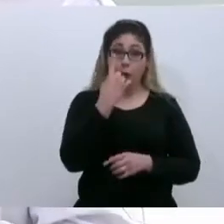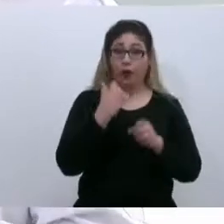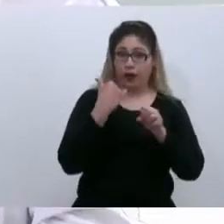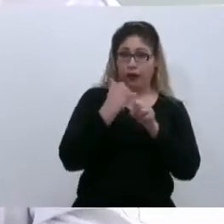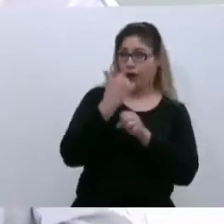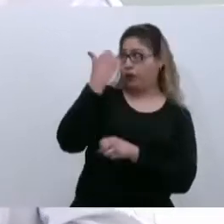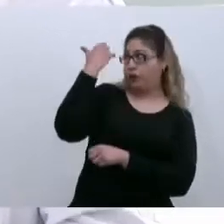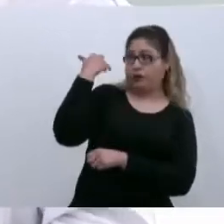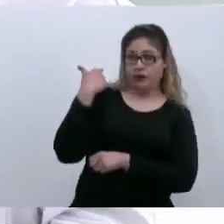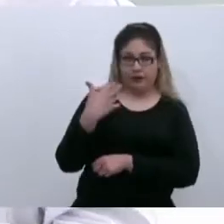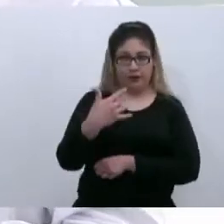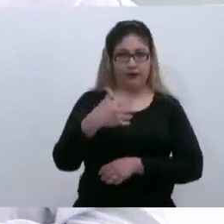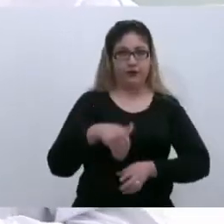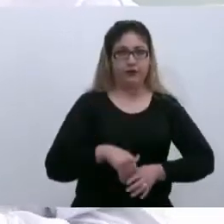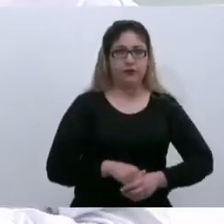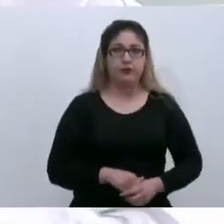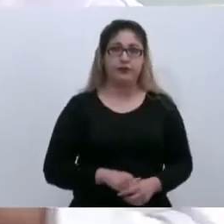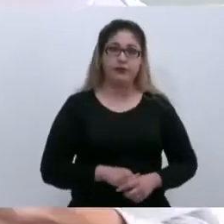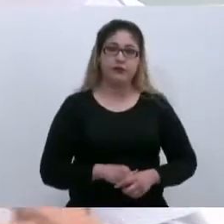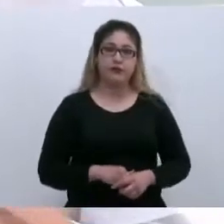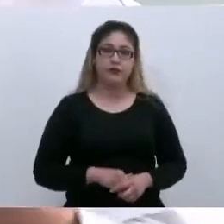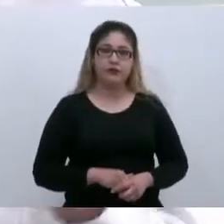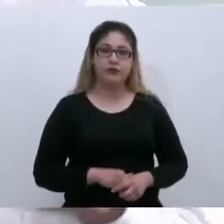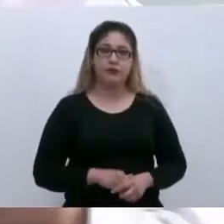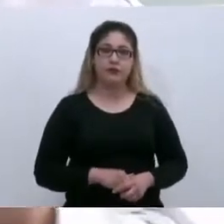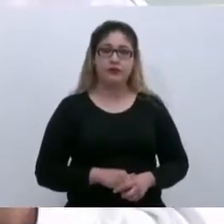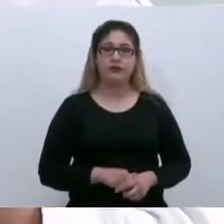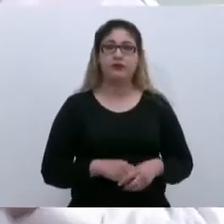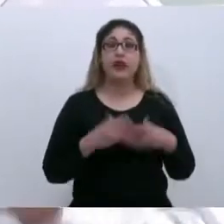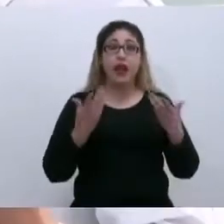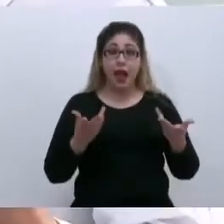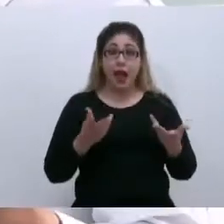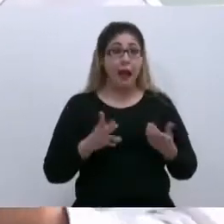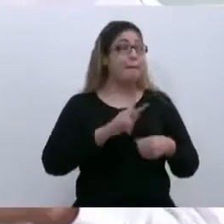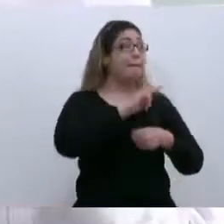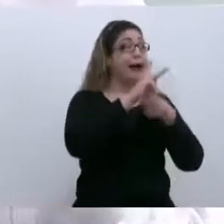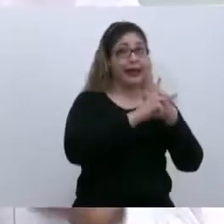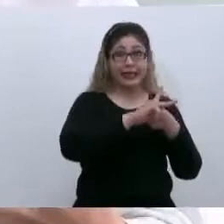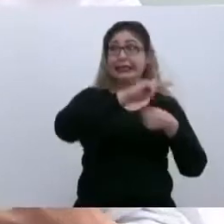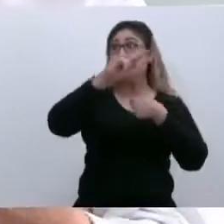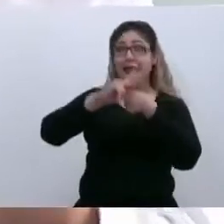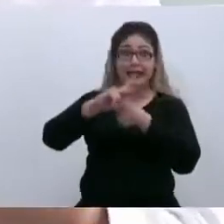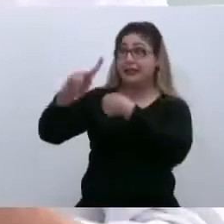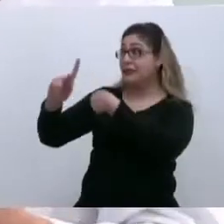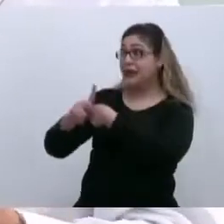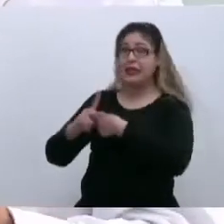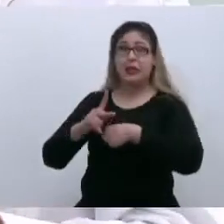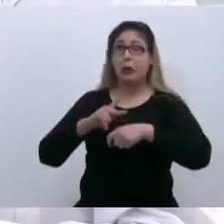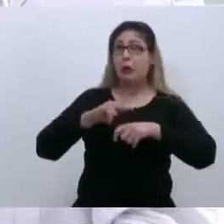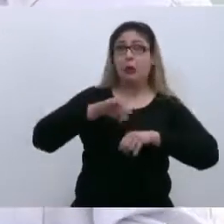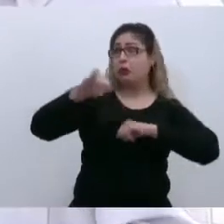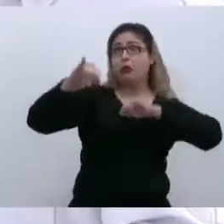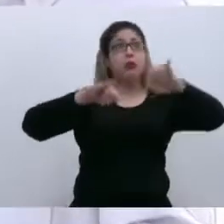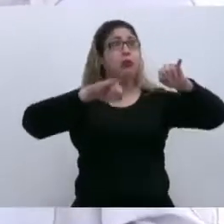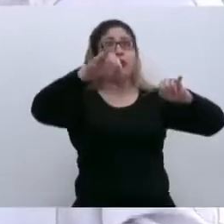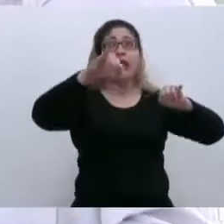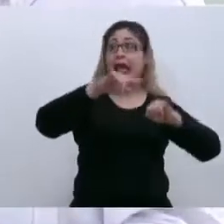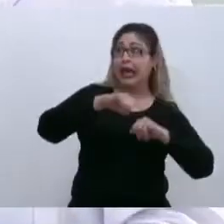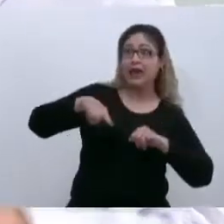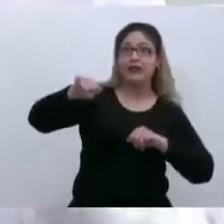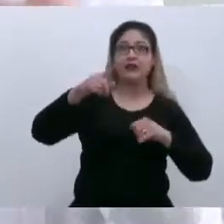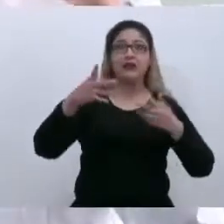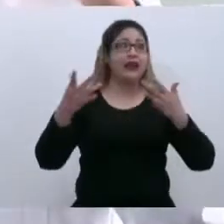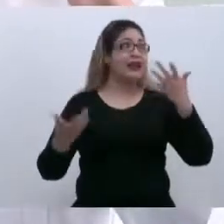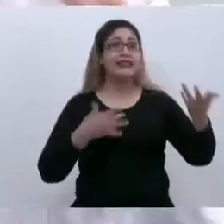estaba pasando, todas las naciones estaban en estos procesos de implementar medidas para romper las cadenas